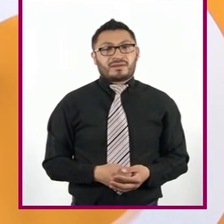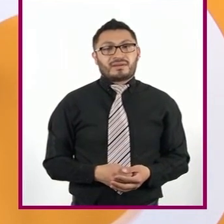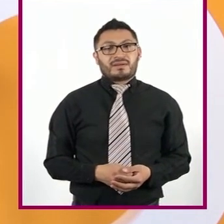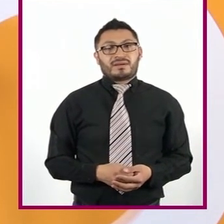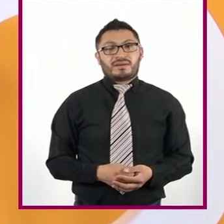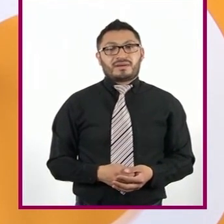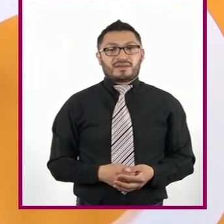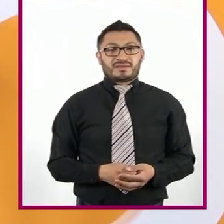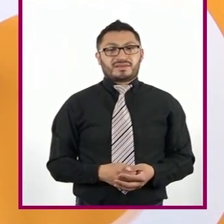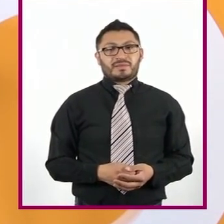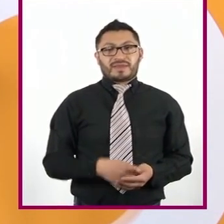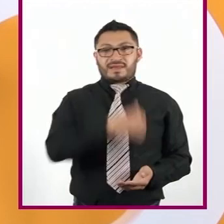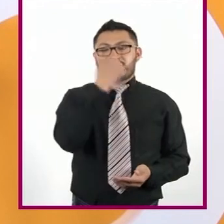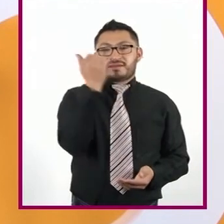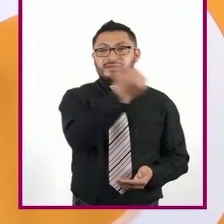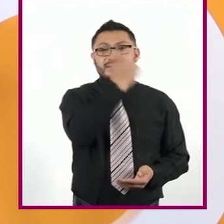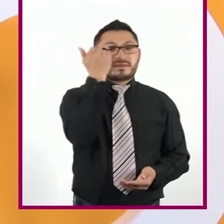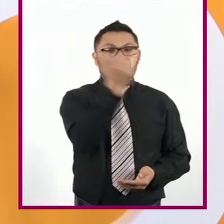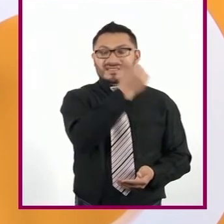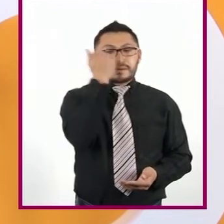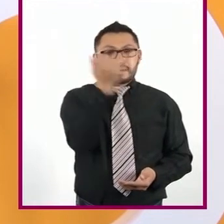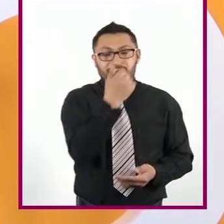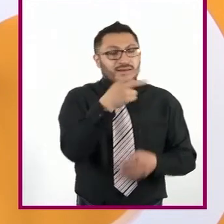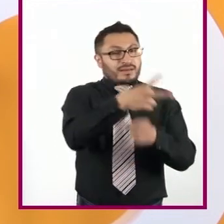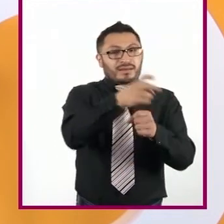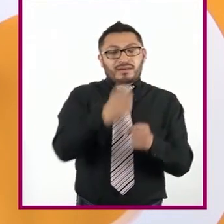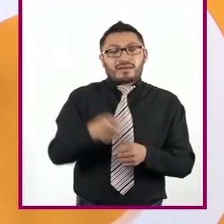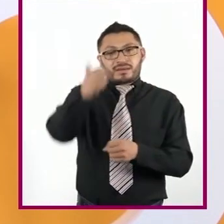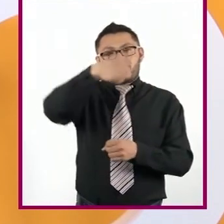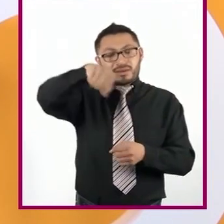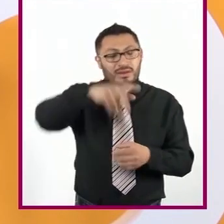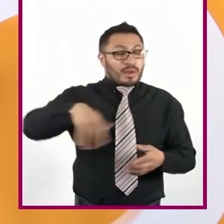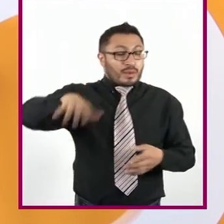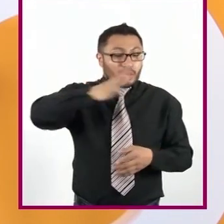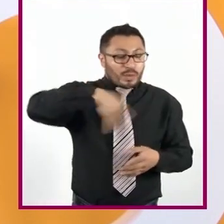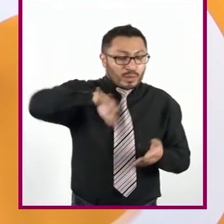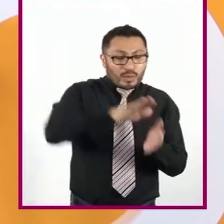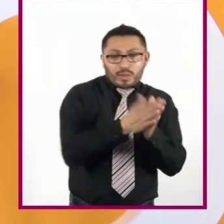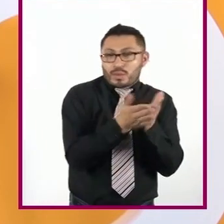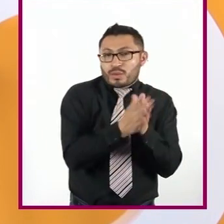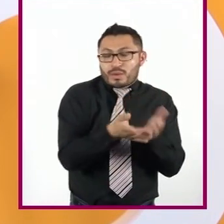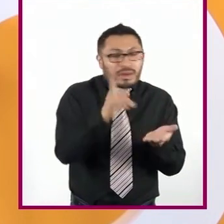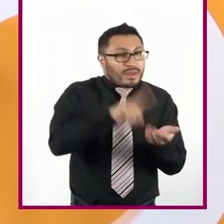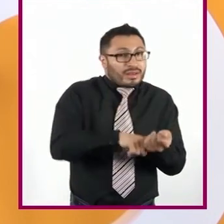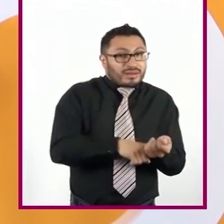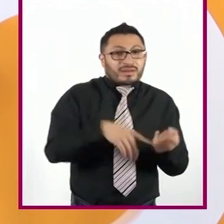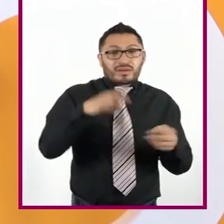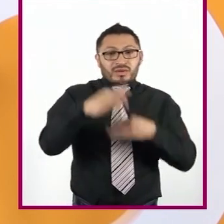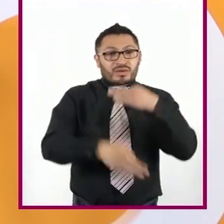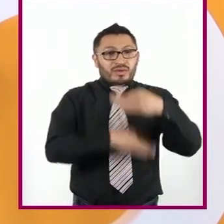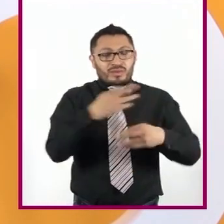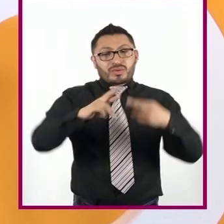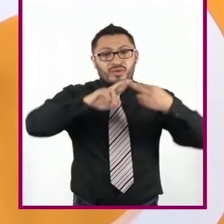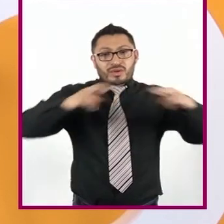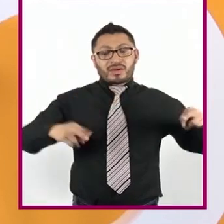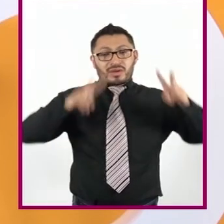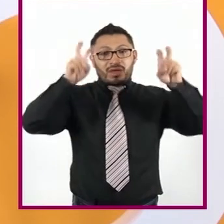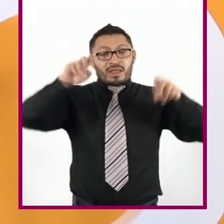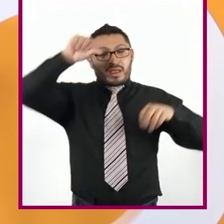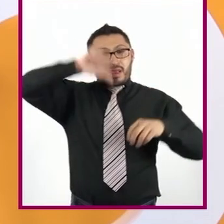Alumnas y alumnos, les invito a que busquen en su libro de texto todo lo relacionado con este